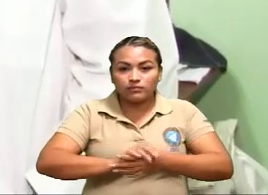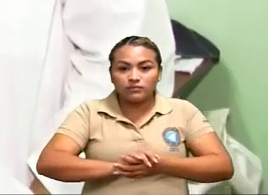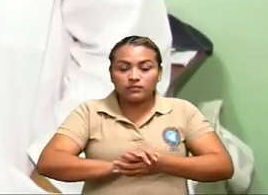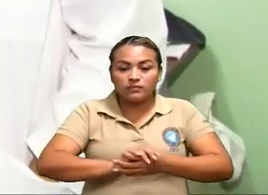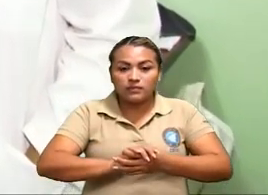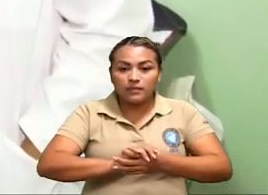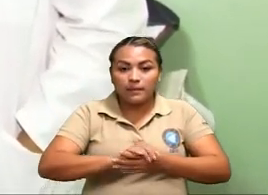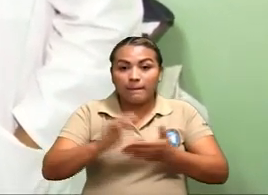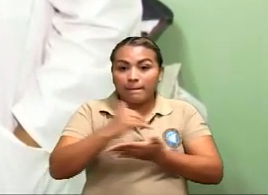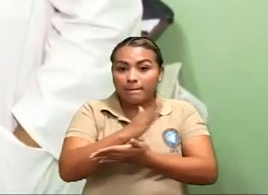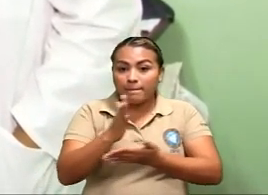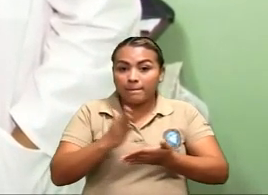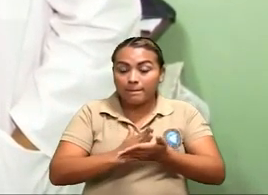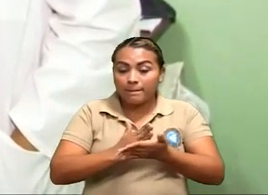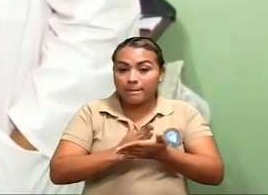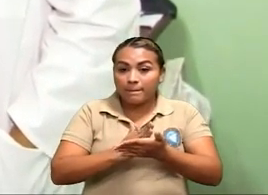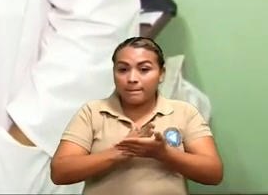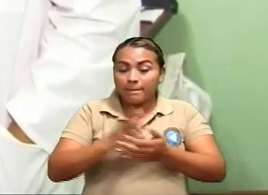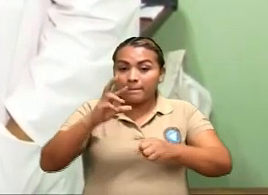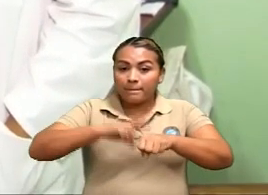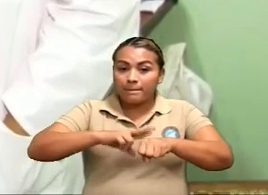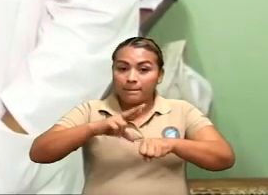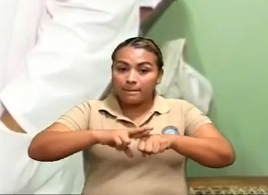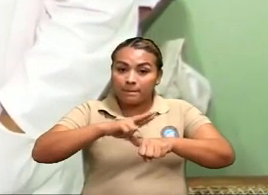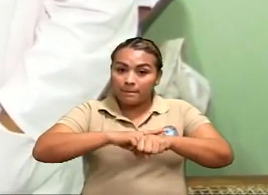algunos parámetros o algunos